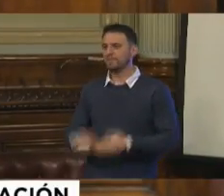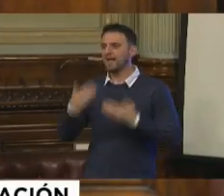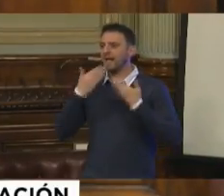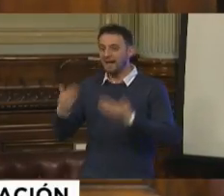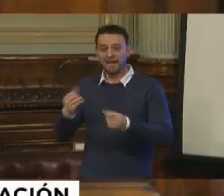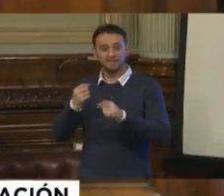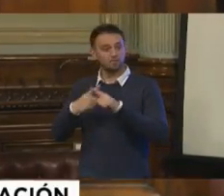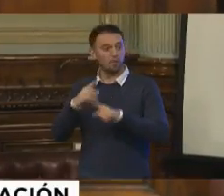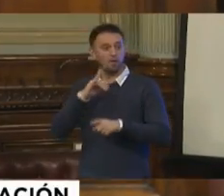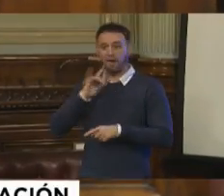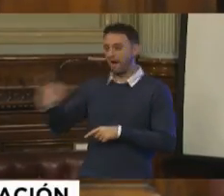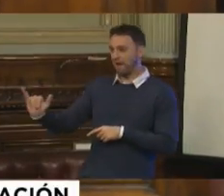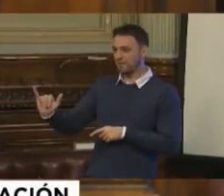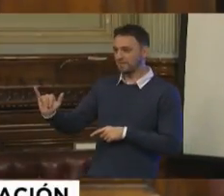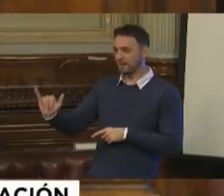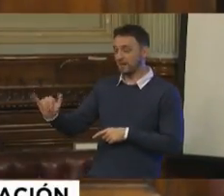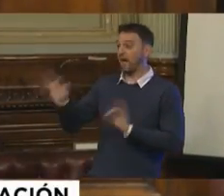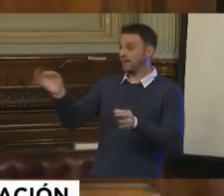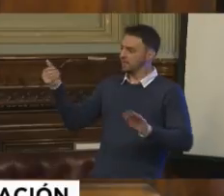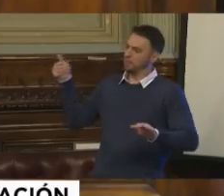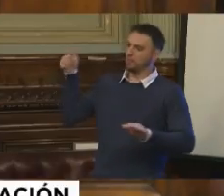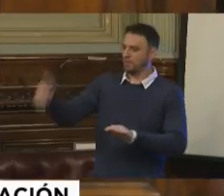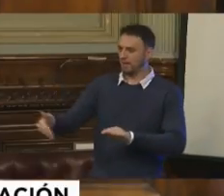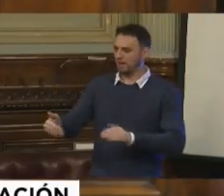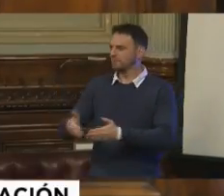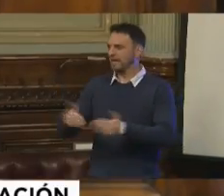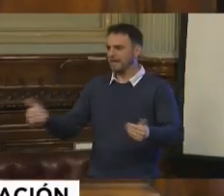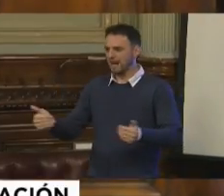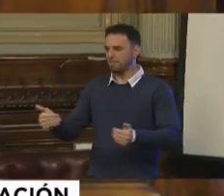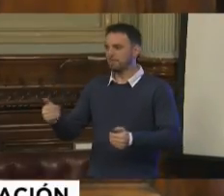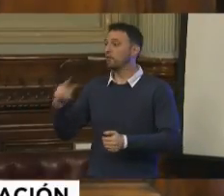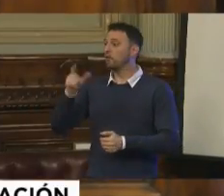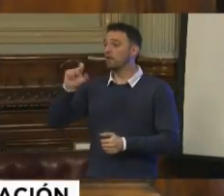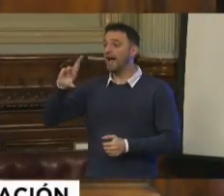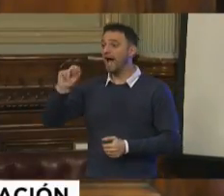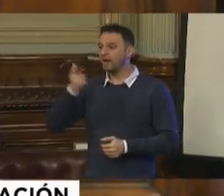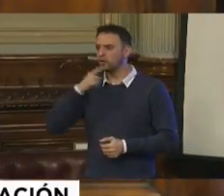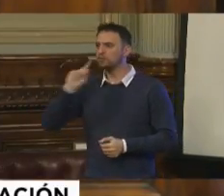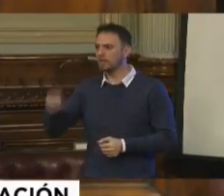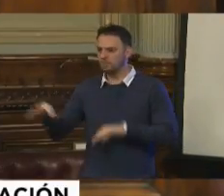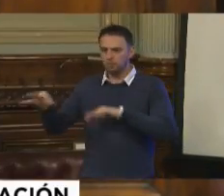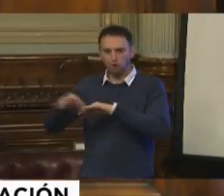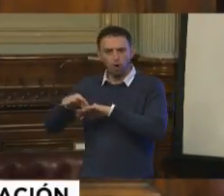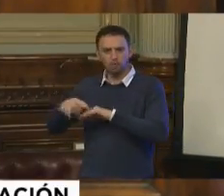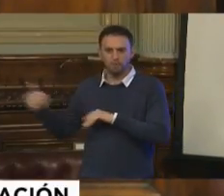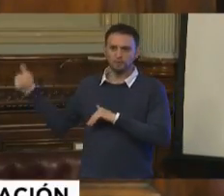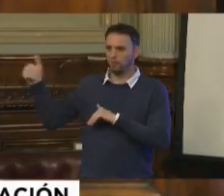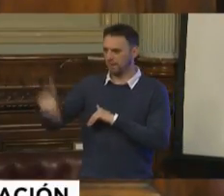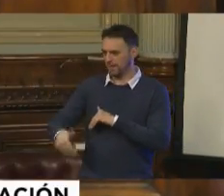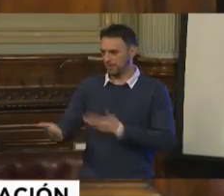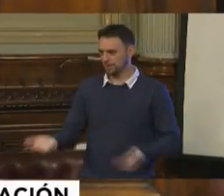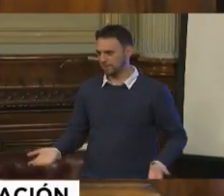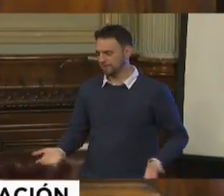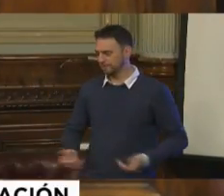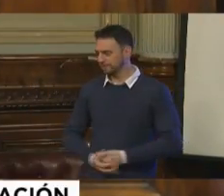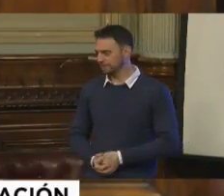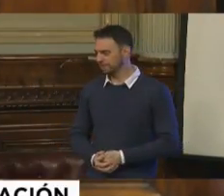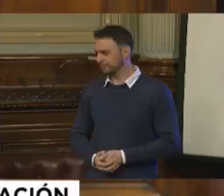el aviso de bárbara agradezco la respuesta inmediata de carlos y la de todos los compañeros